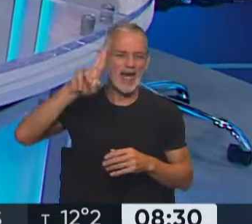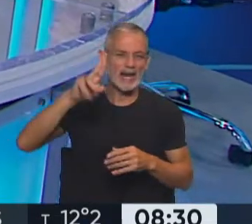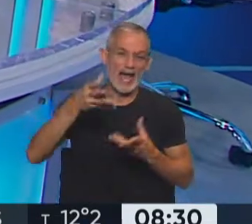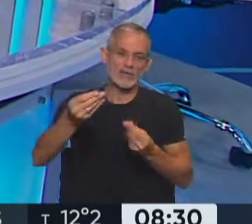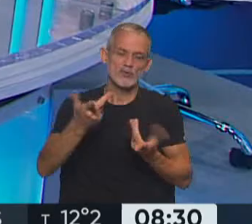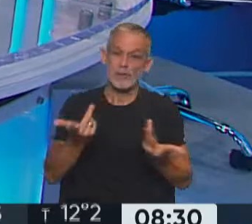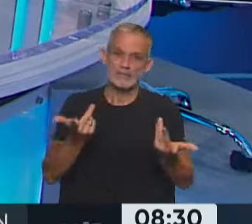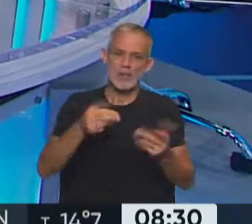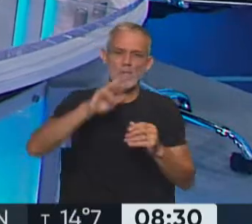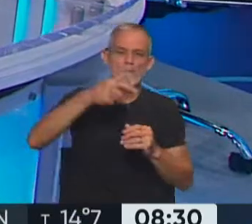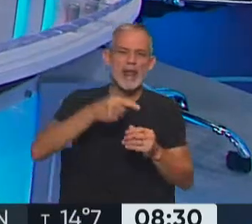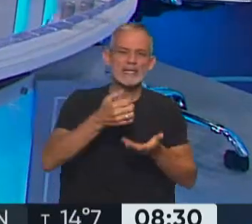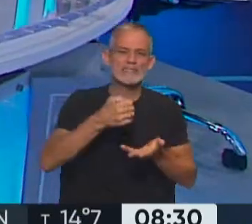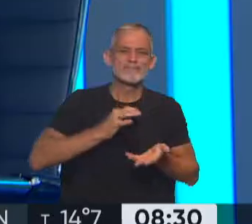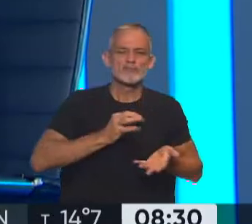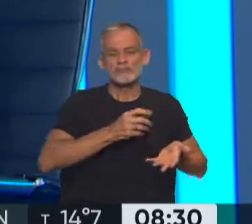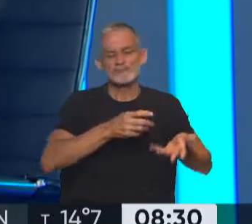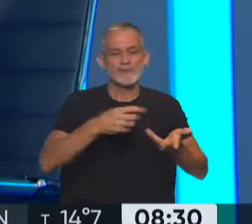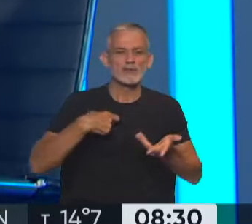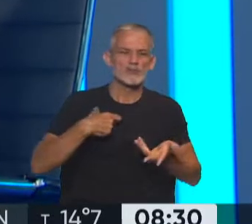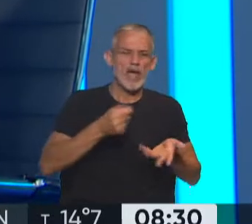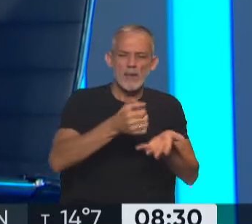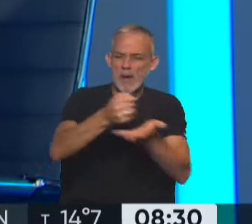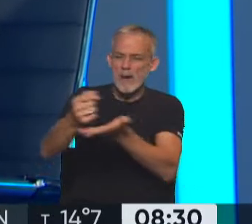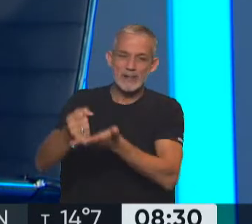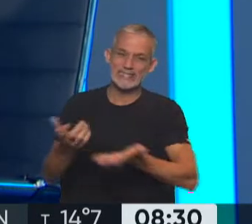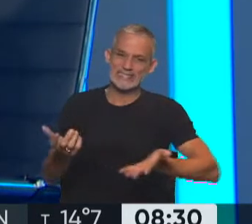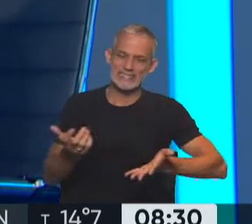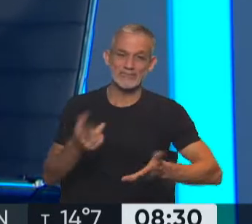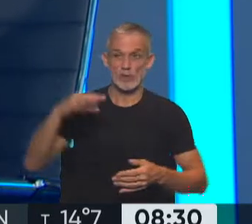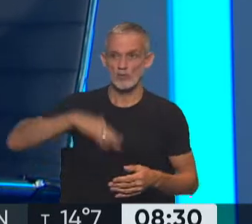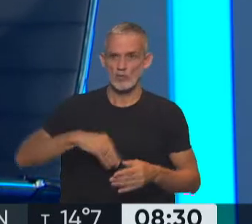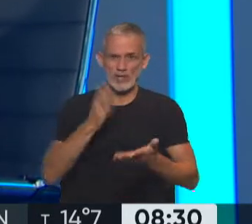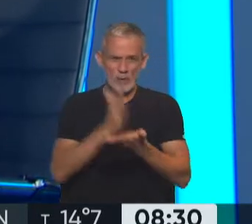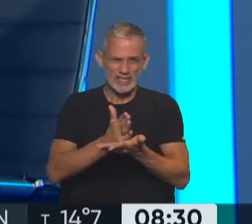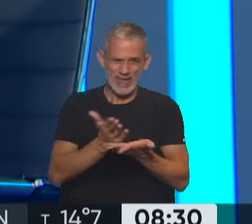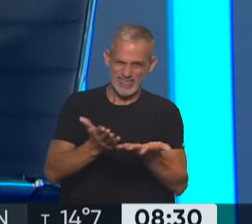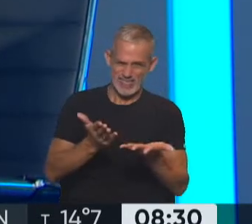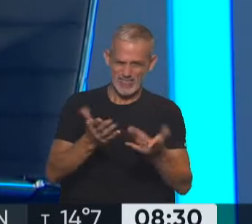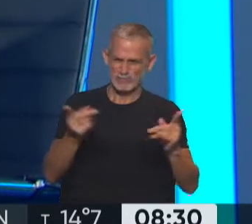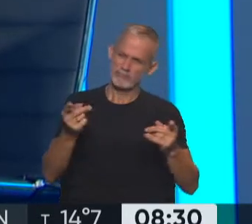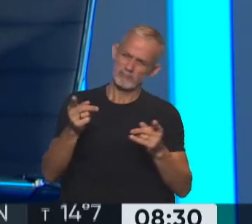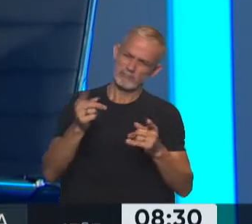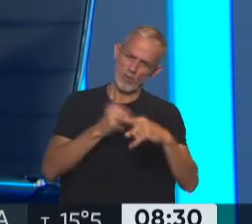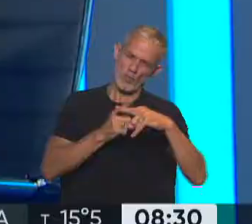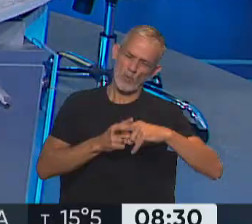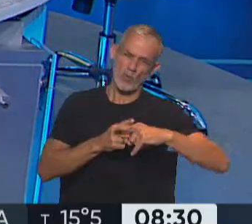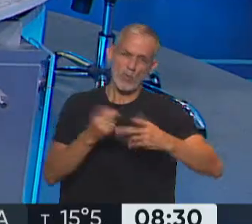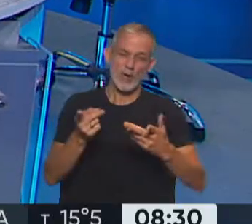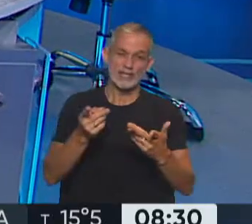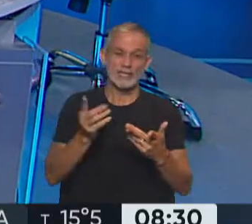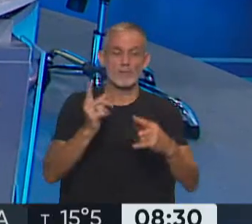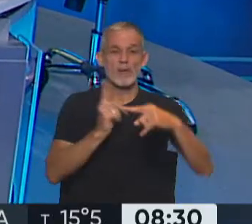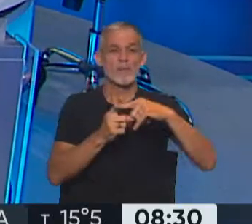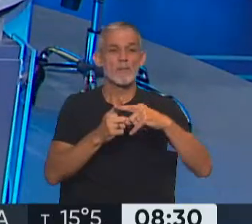tampoco llegan los planes sociales, porque si los planes sociales es la mitad de un salario mínimo vital y móvil, digo, claramente... Ponele que le sumas,